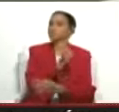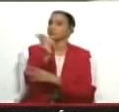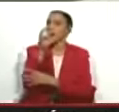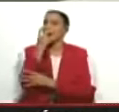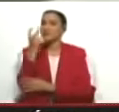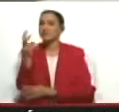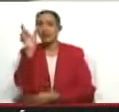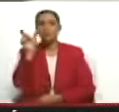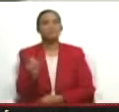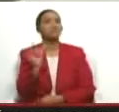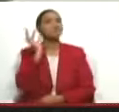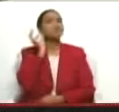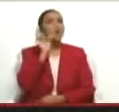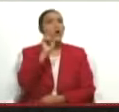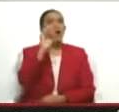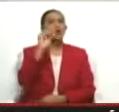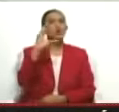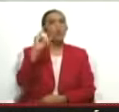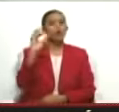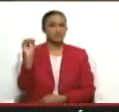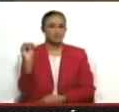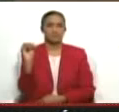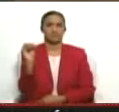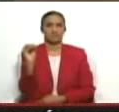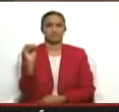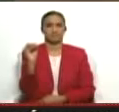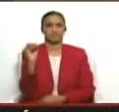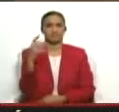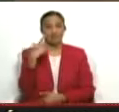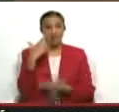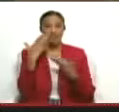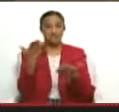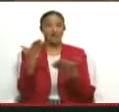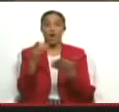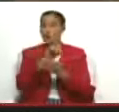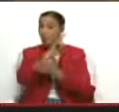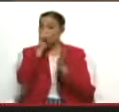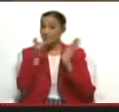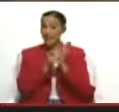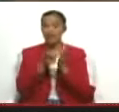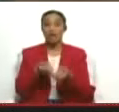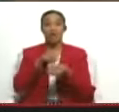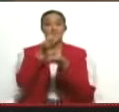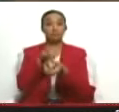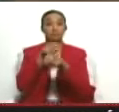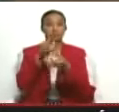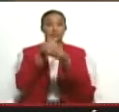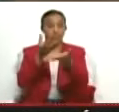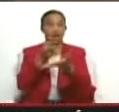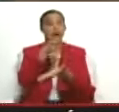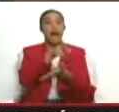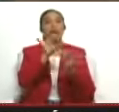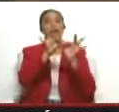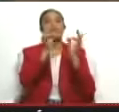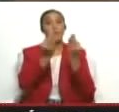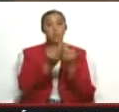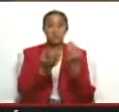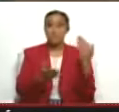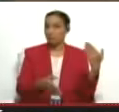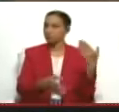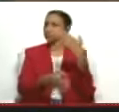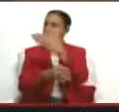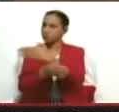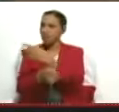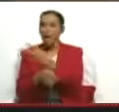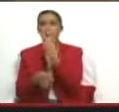y vean ustedes con todo esto que estoy narrando que sus familiares pudieron visitarla que había una